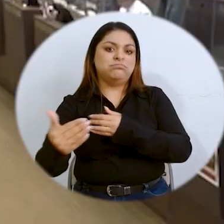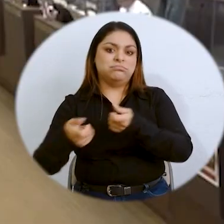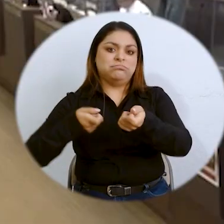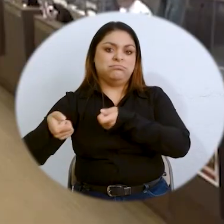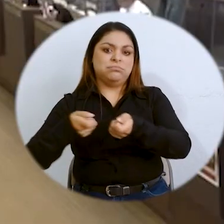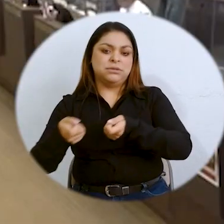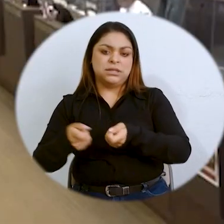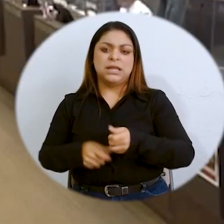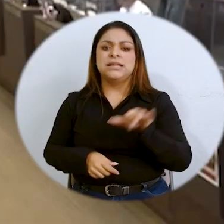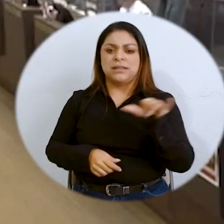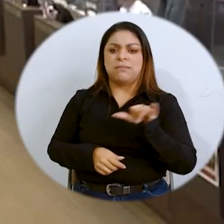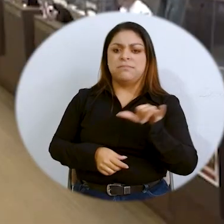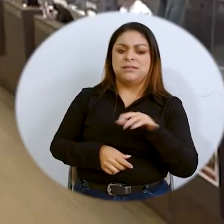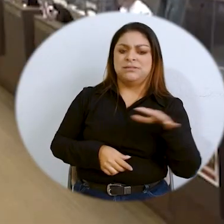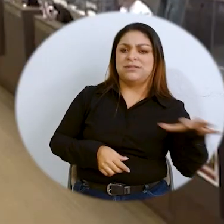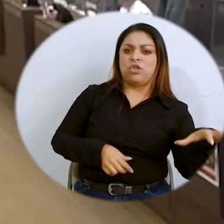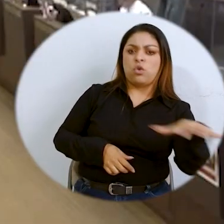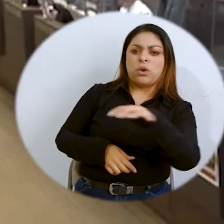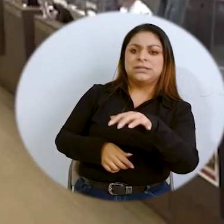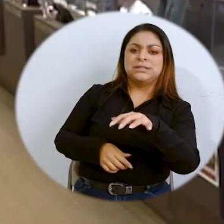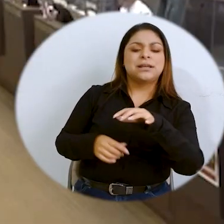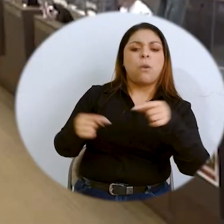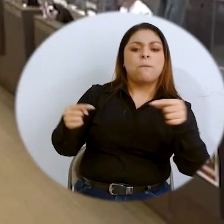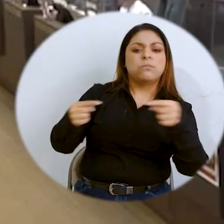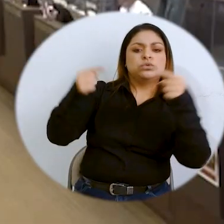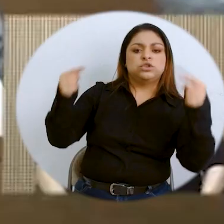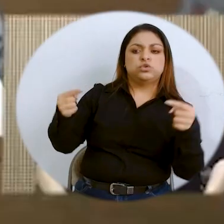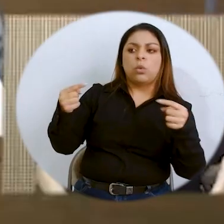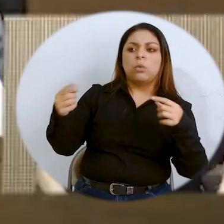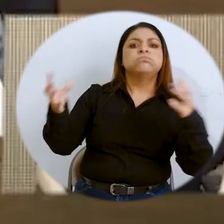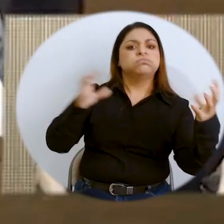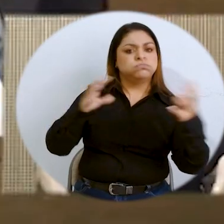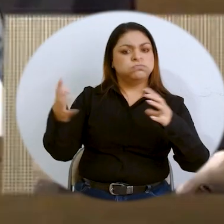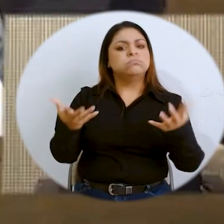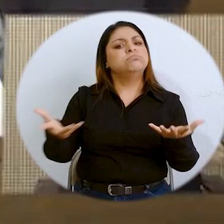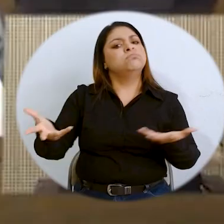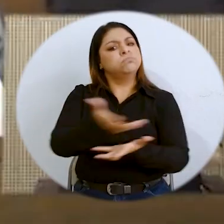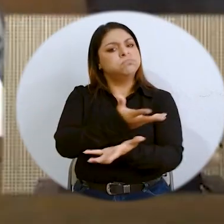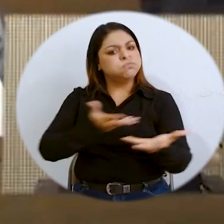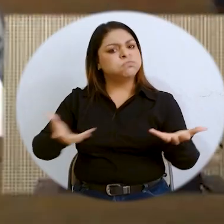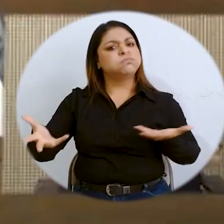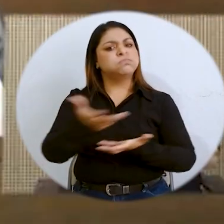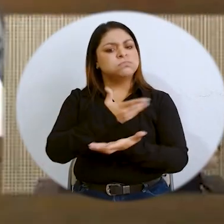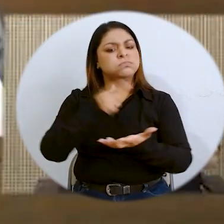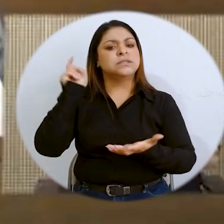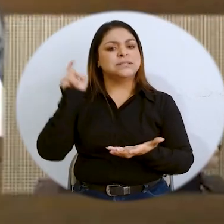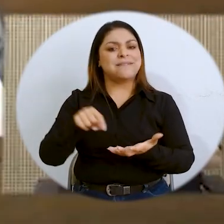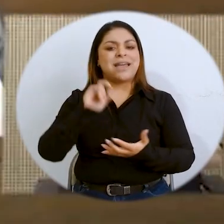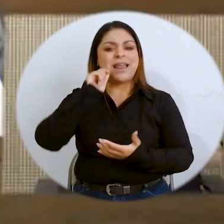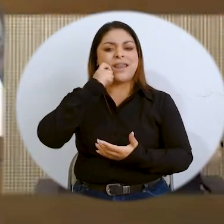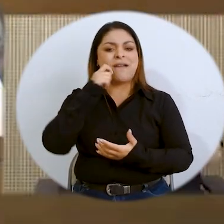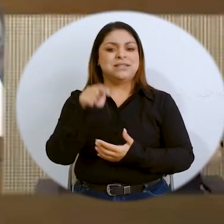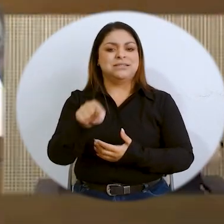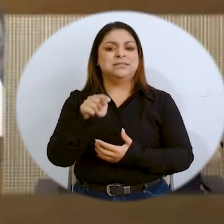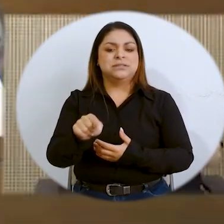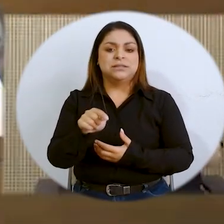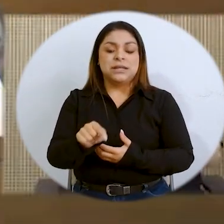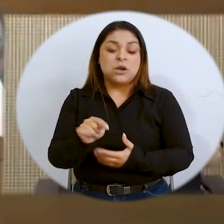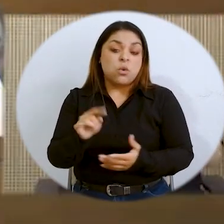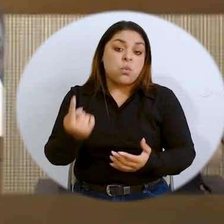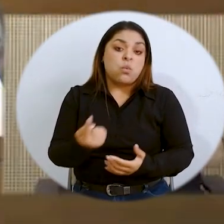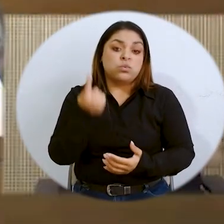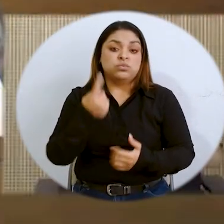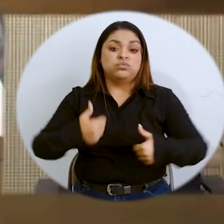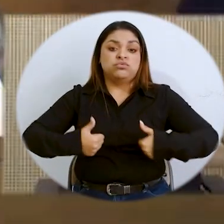años y los sectores de oposición. Me parece que la clave está ahí. Uno de los desafíos y de